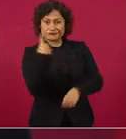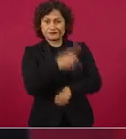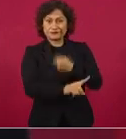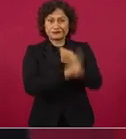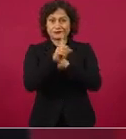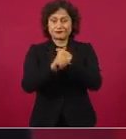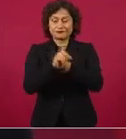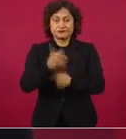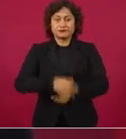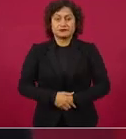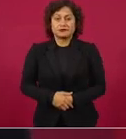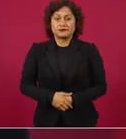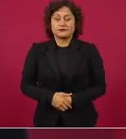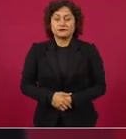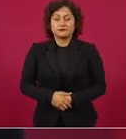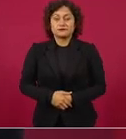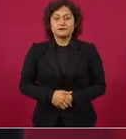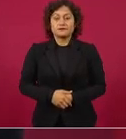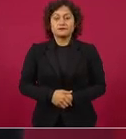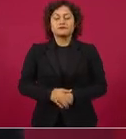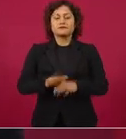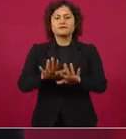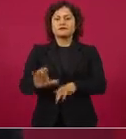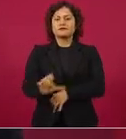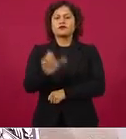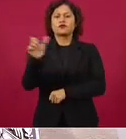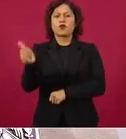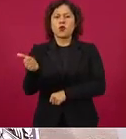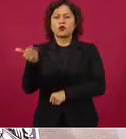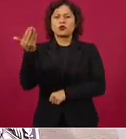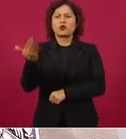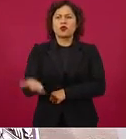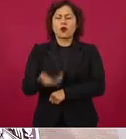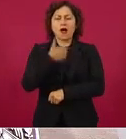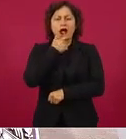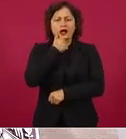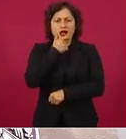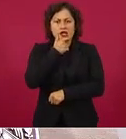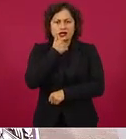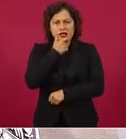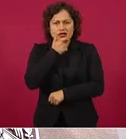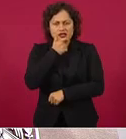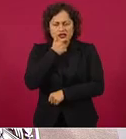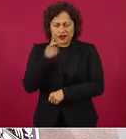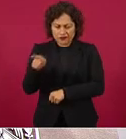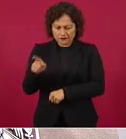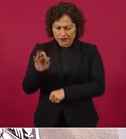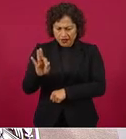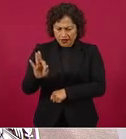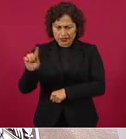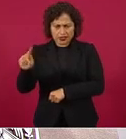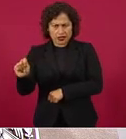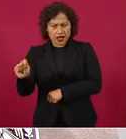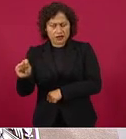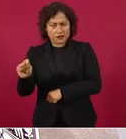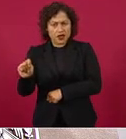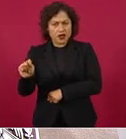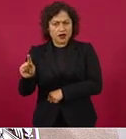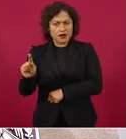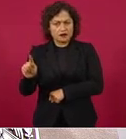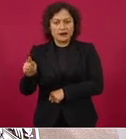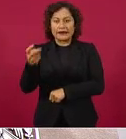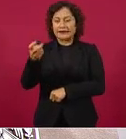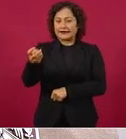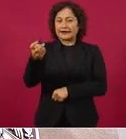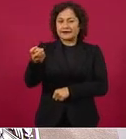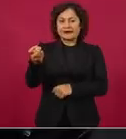que, un inglés, no sé si el Financial Times, ¿eh? Sí,